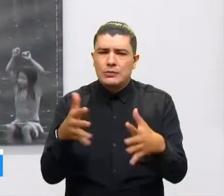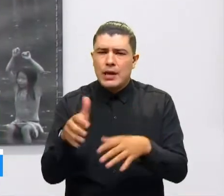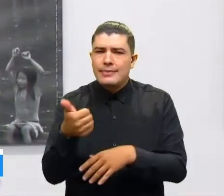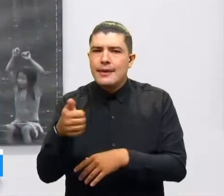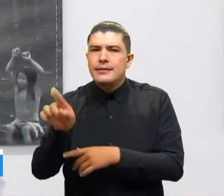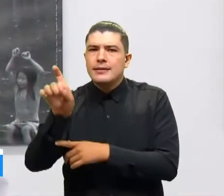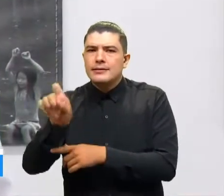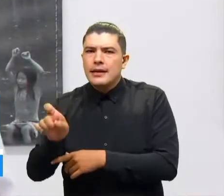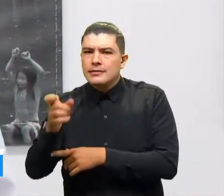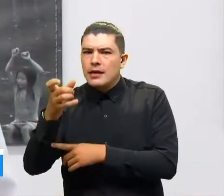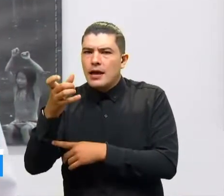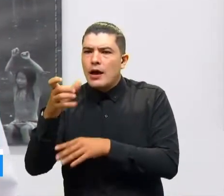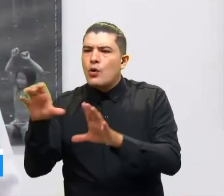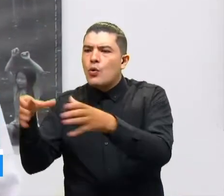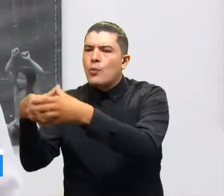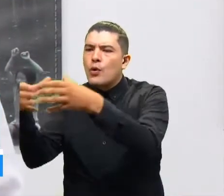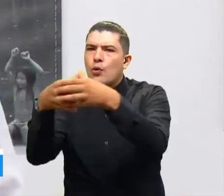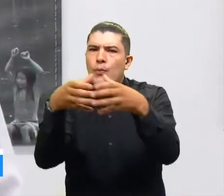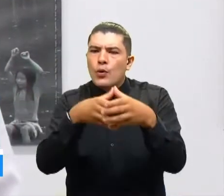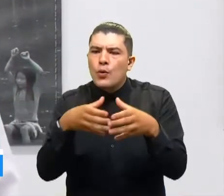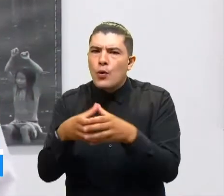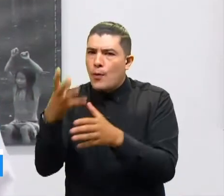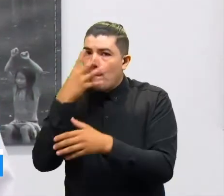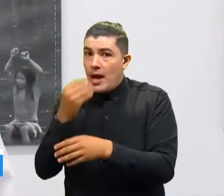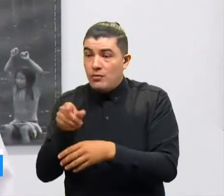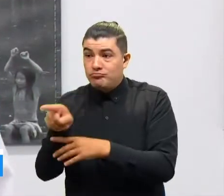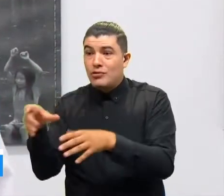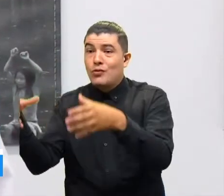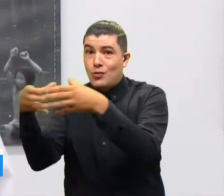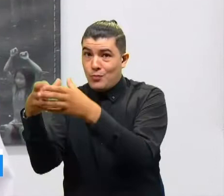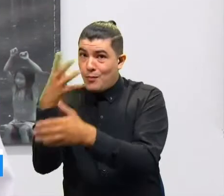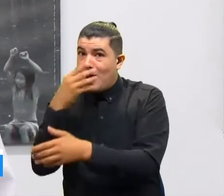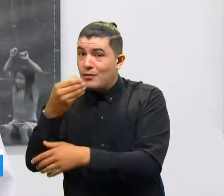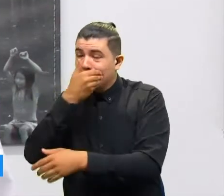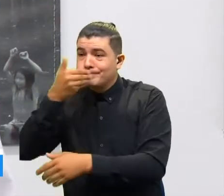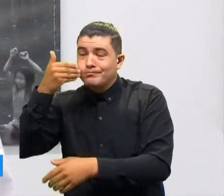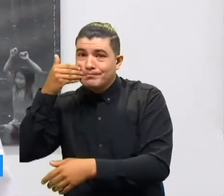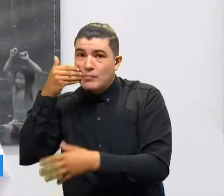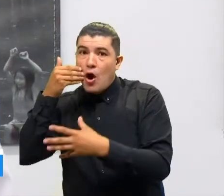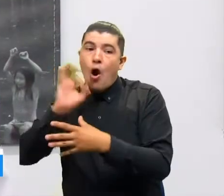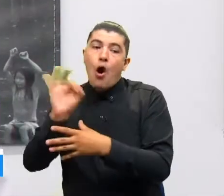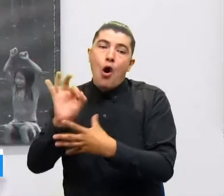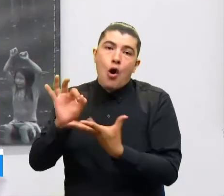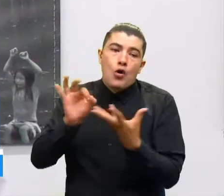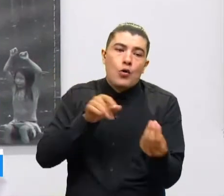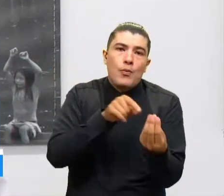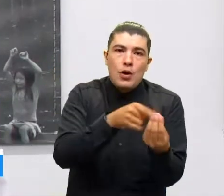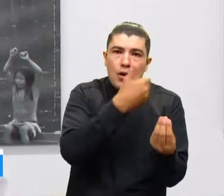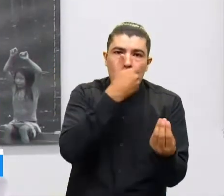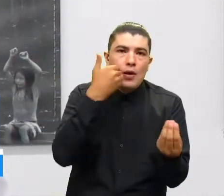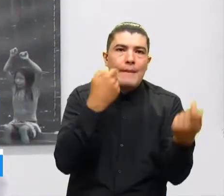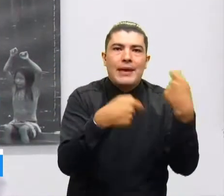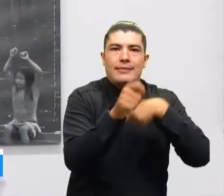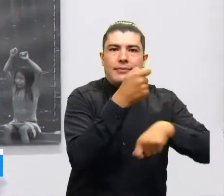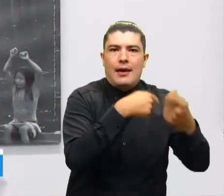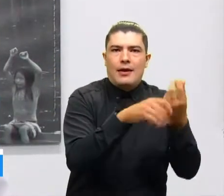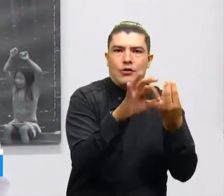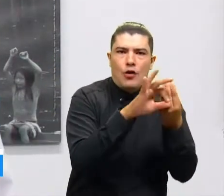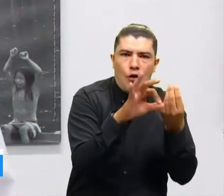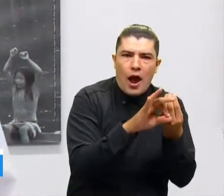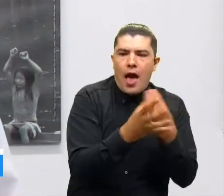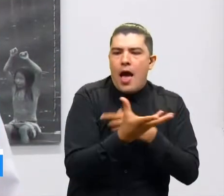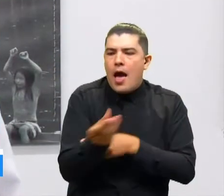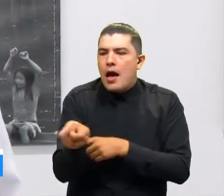estructuras bien organizadas, entre estructuras de la insurgencia y estructuras del narcotráfico, de trata de